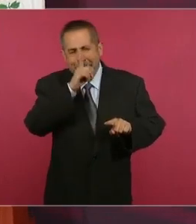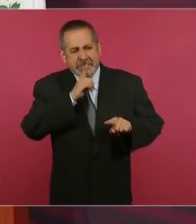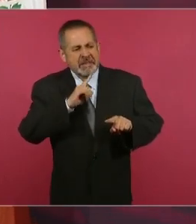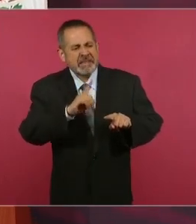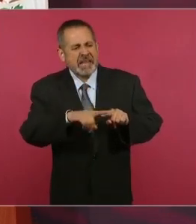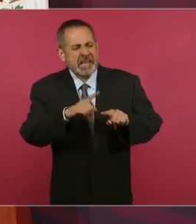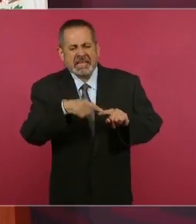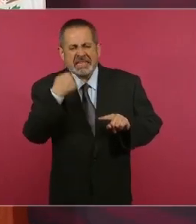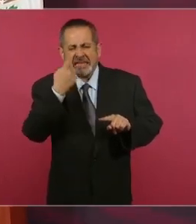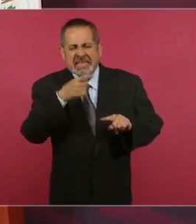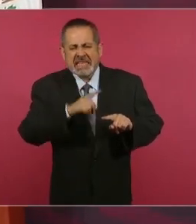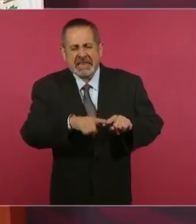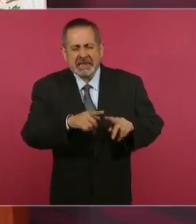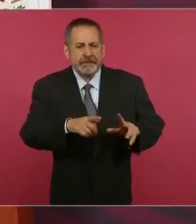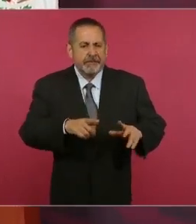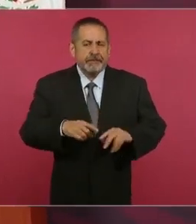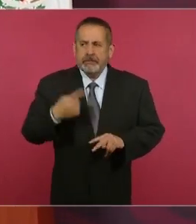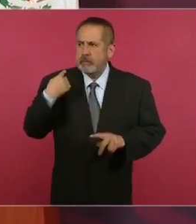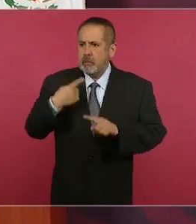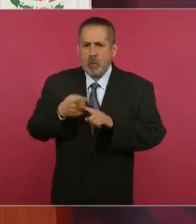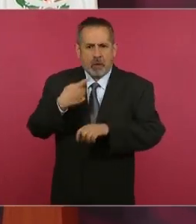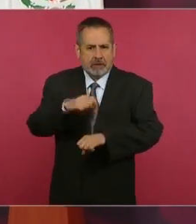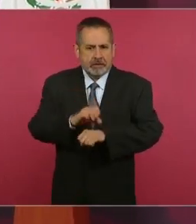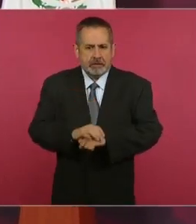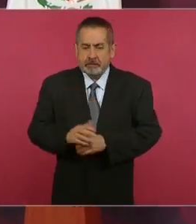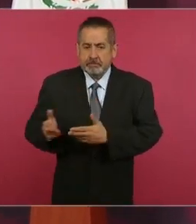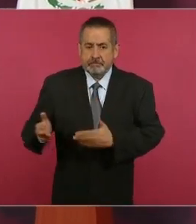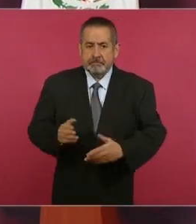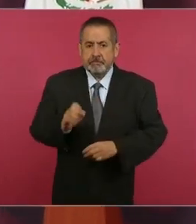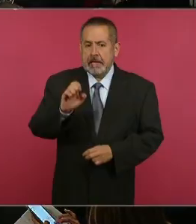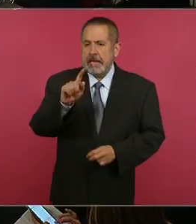la semana. Entonces, Elizabeth.